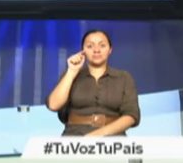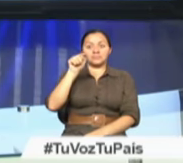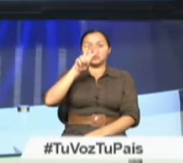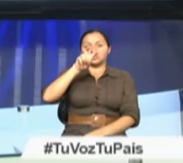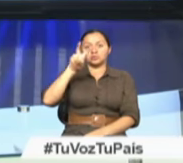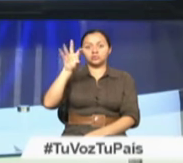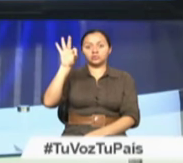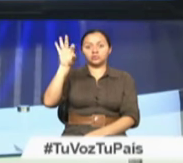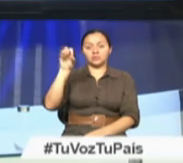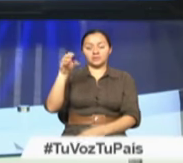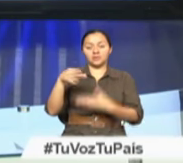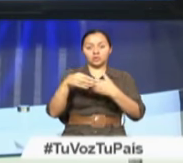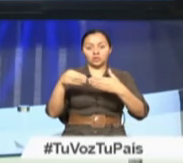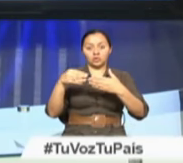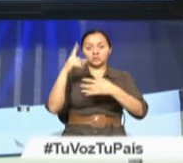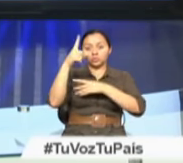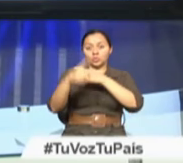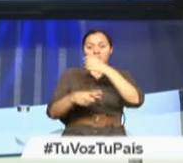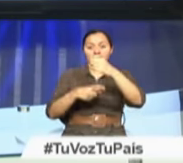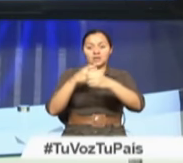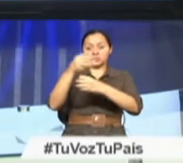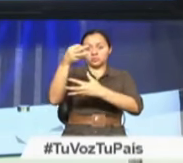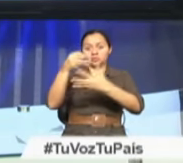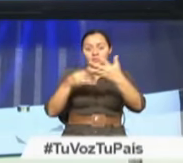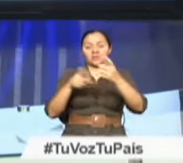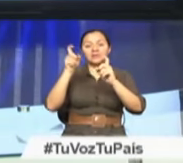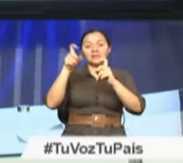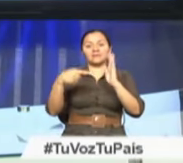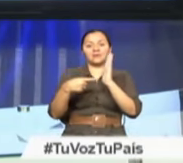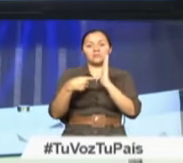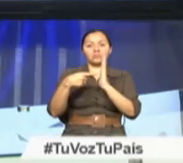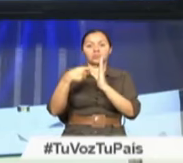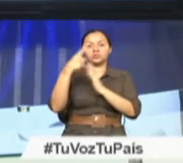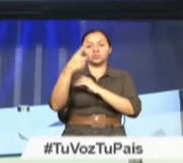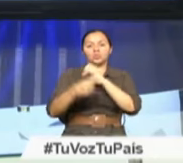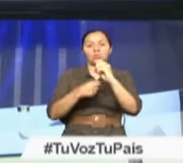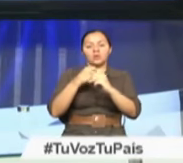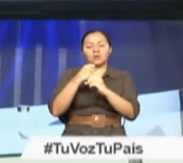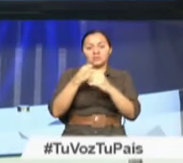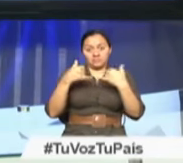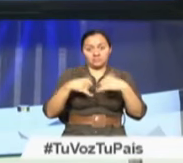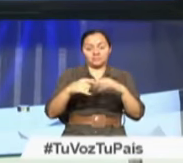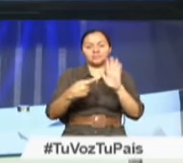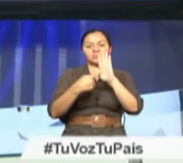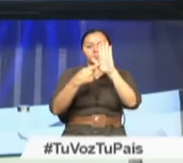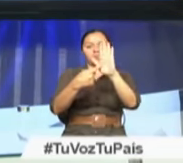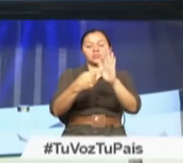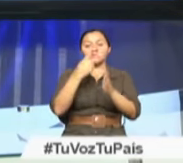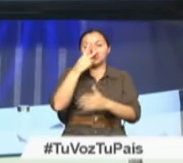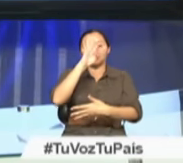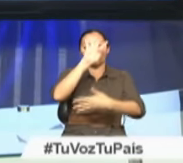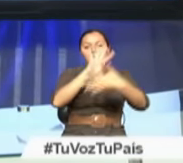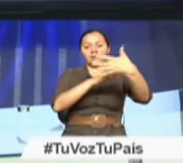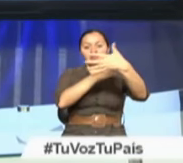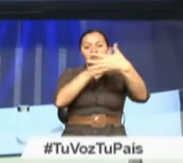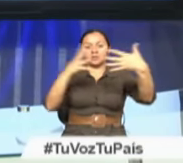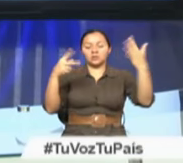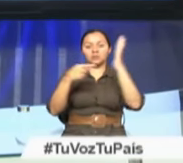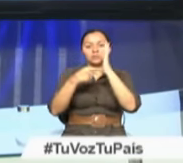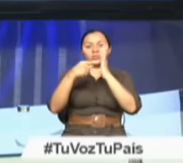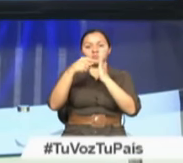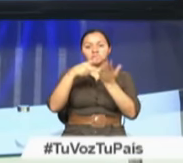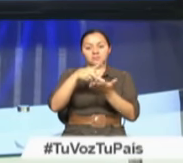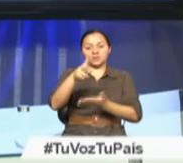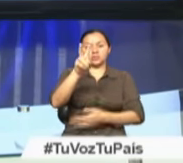$,290 anuales deben estar atentos al impuesto a la renta. A continuación les presentamos el calendario tributario